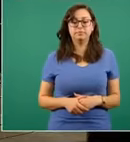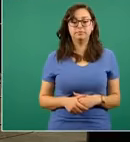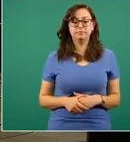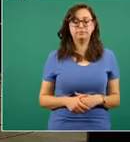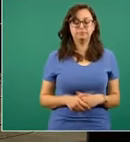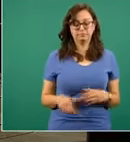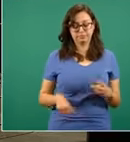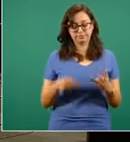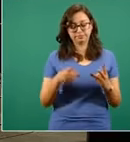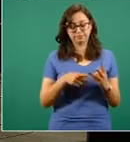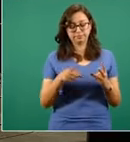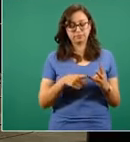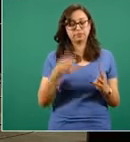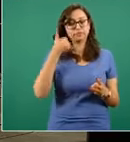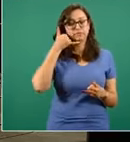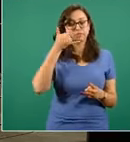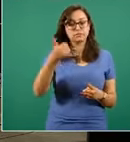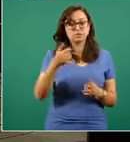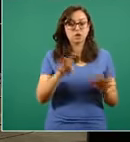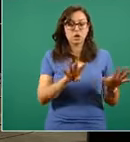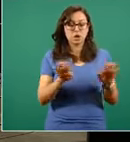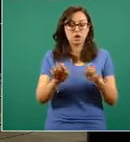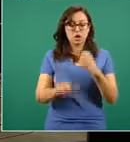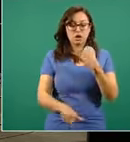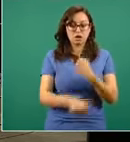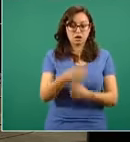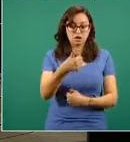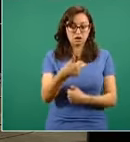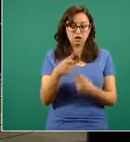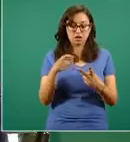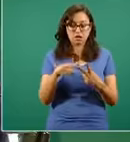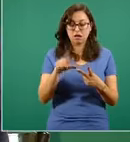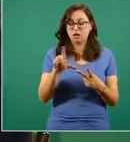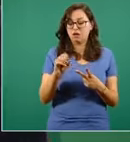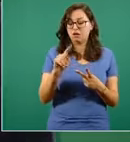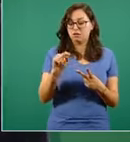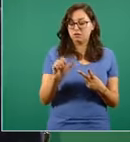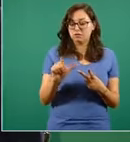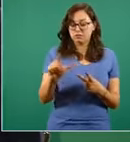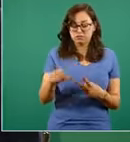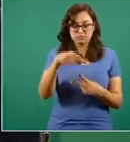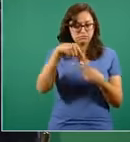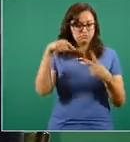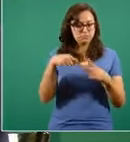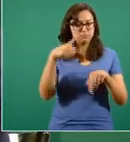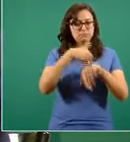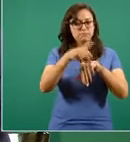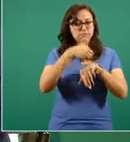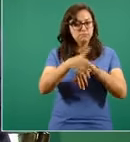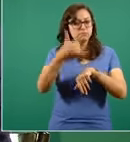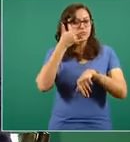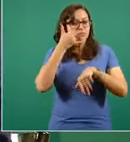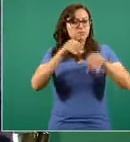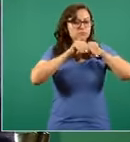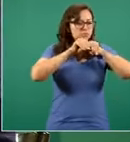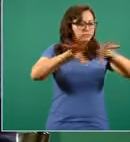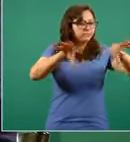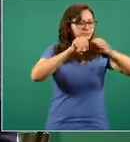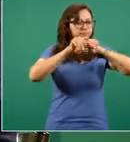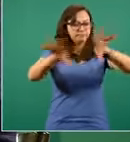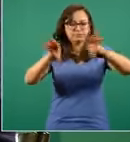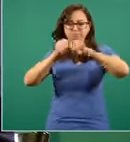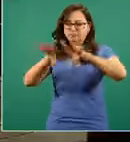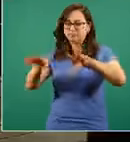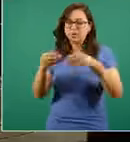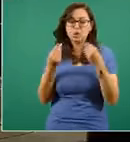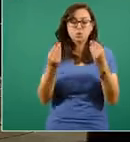al 911 y Locatel, como ustedes saben, son dos números que nosotros hemos difundido mucho precisamente para poder